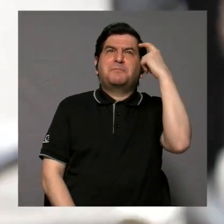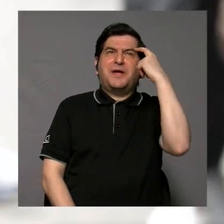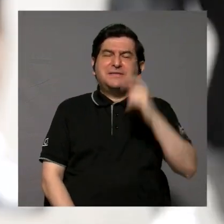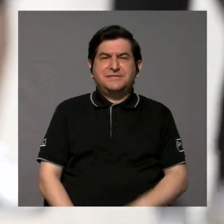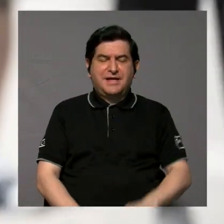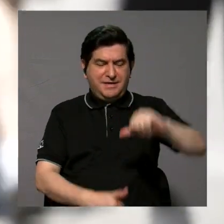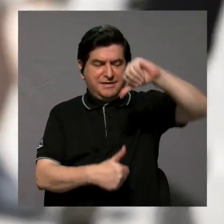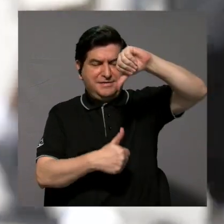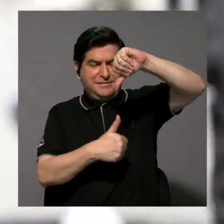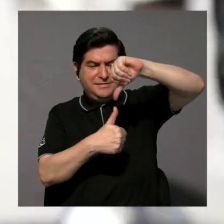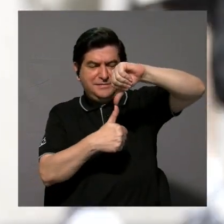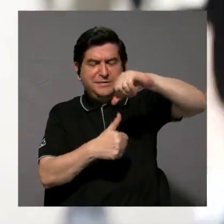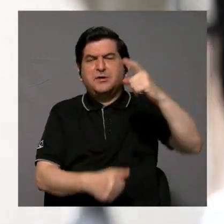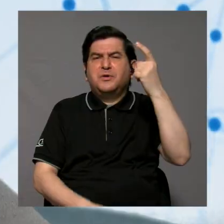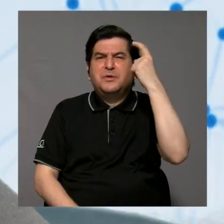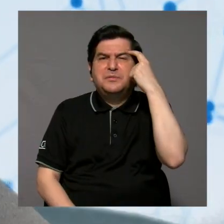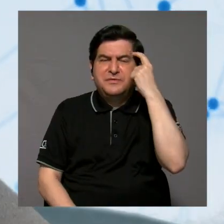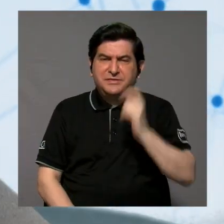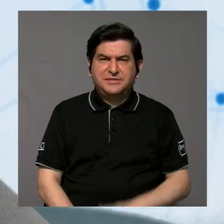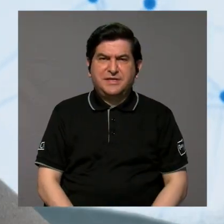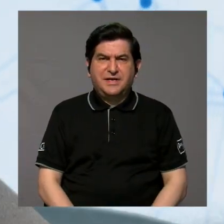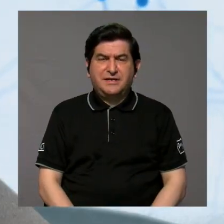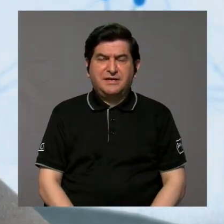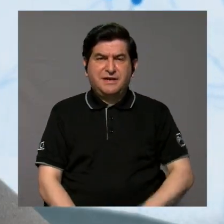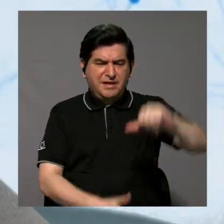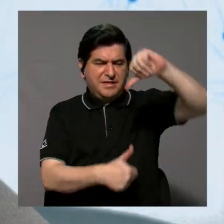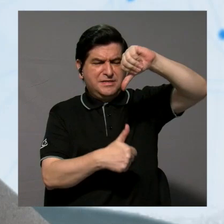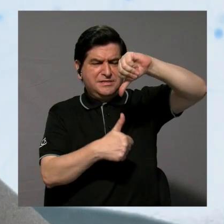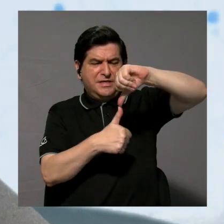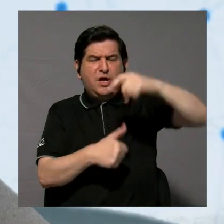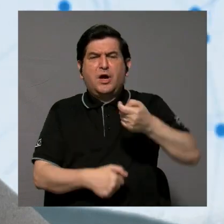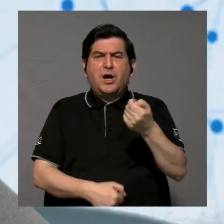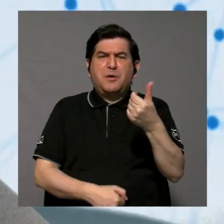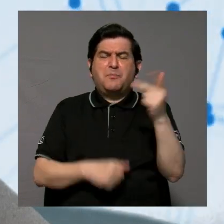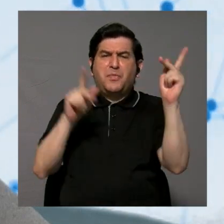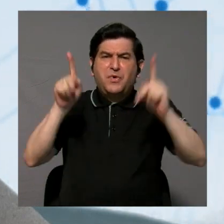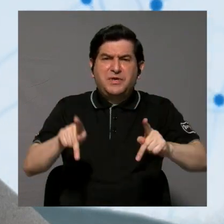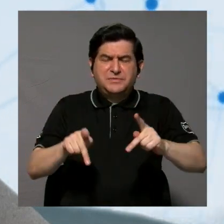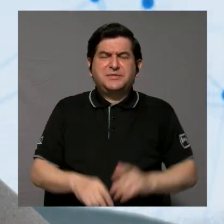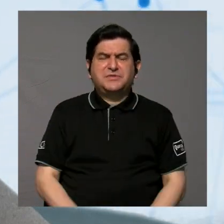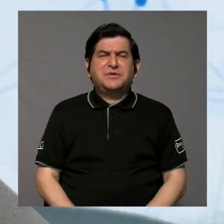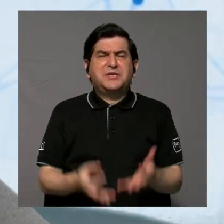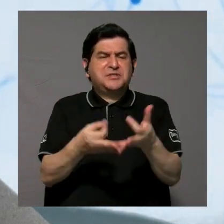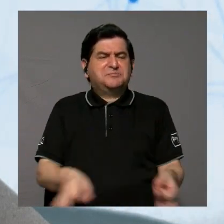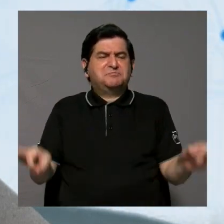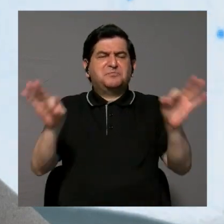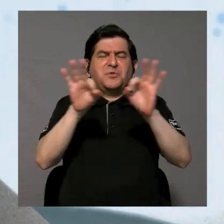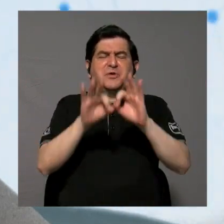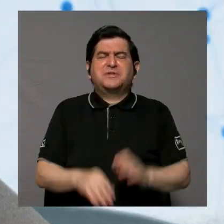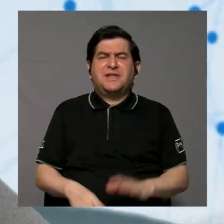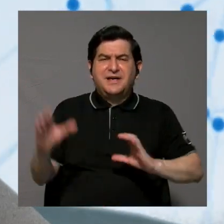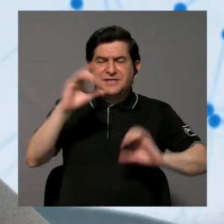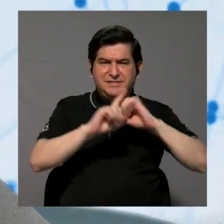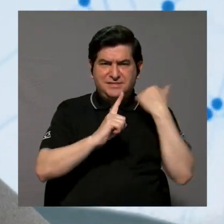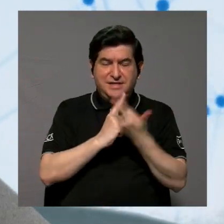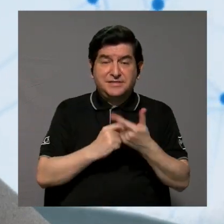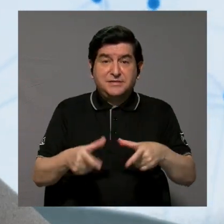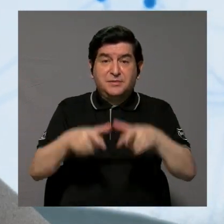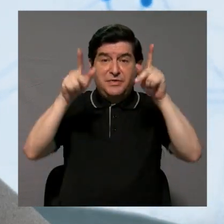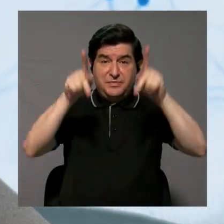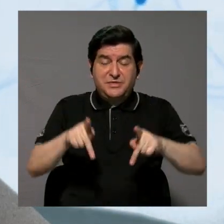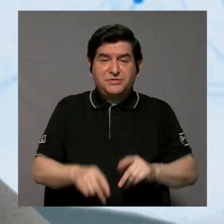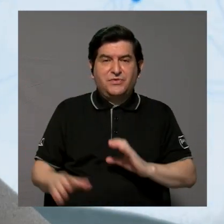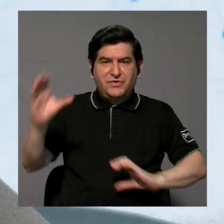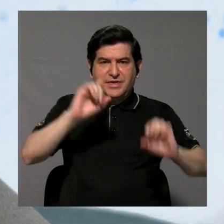en Centroamérica, nosotros pensamos que Centroamérica a muy pocas personas les importan las ciencias sociales, porque la mayoría de las personas en